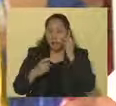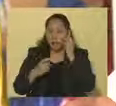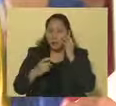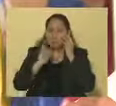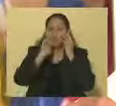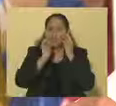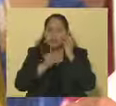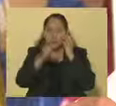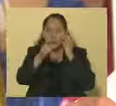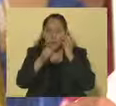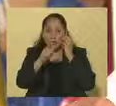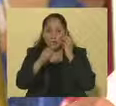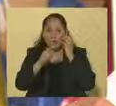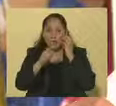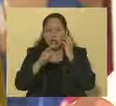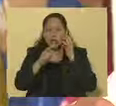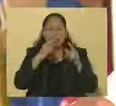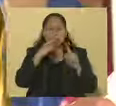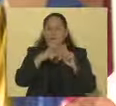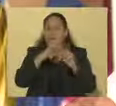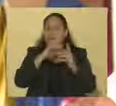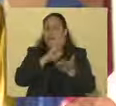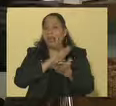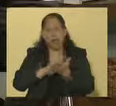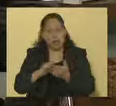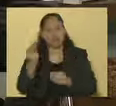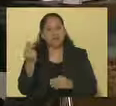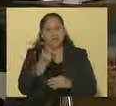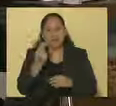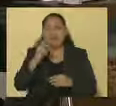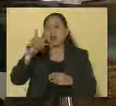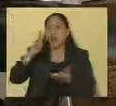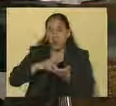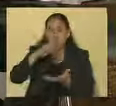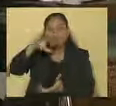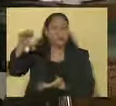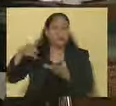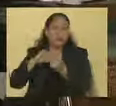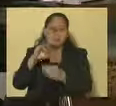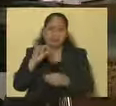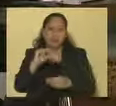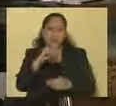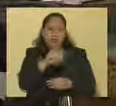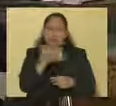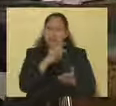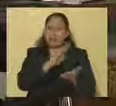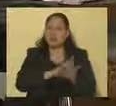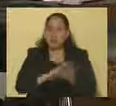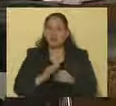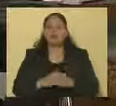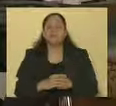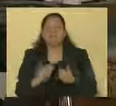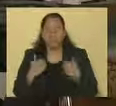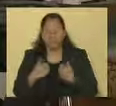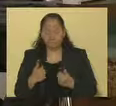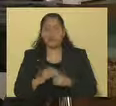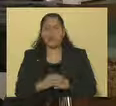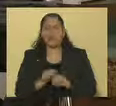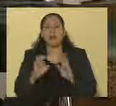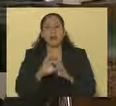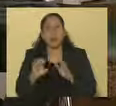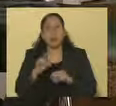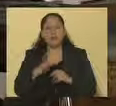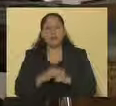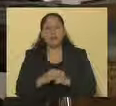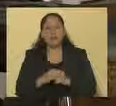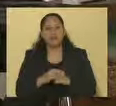que que acabar el saldo porque no lo devuelven. Ah, ok, qué importante saber. Okay. No hay devoluciones en ese sentido. ¿Cuánto cuesta